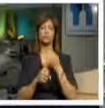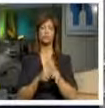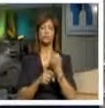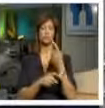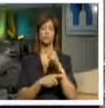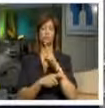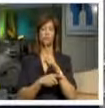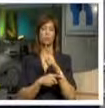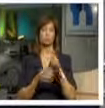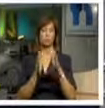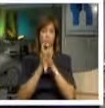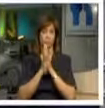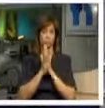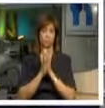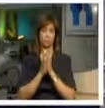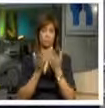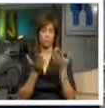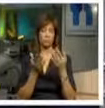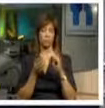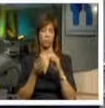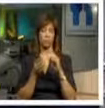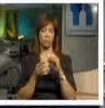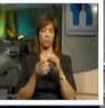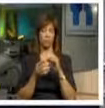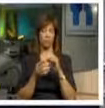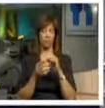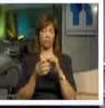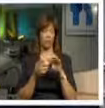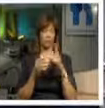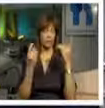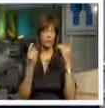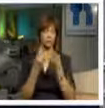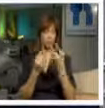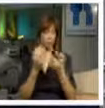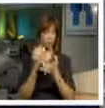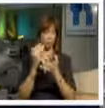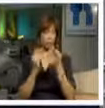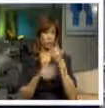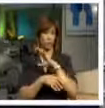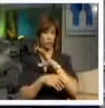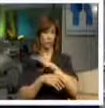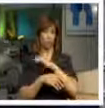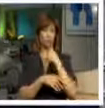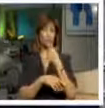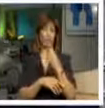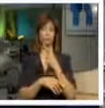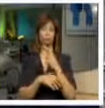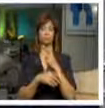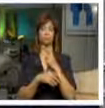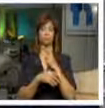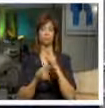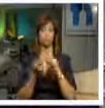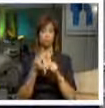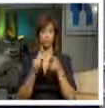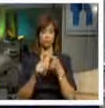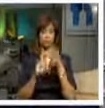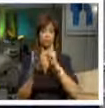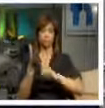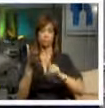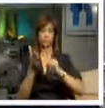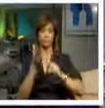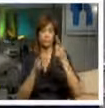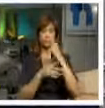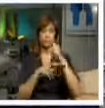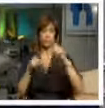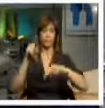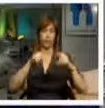eso sugerimos al vícar que es el departamento de crímenes y delitos de alta tecnología de la policía que haga un descenso amistoso investigativo